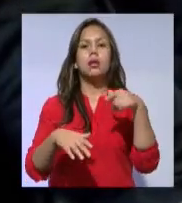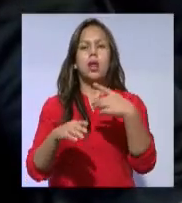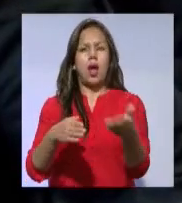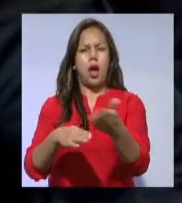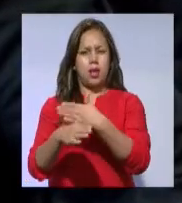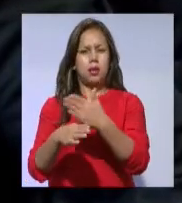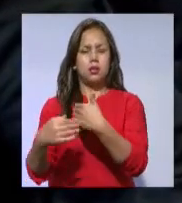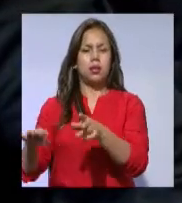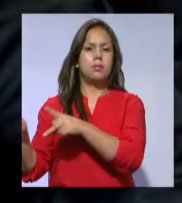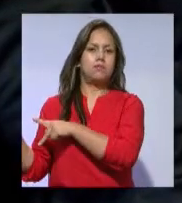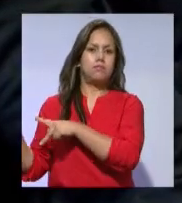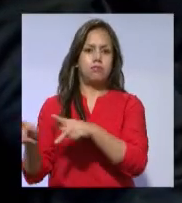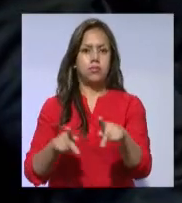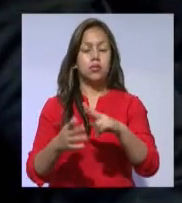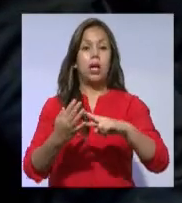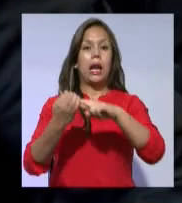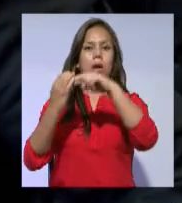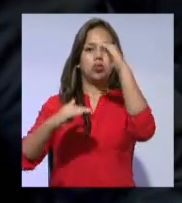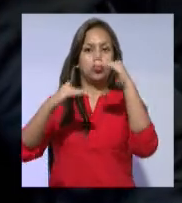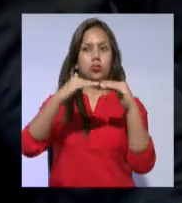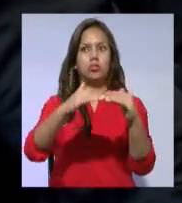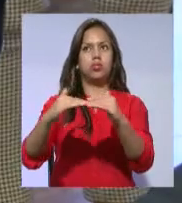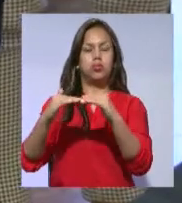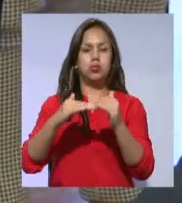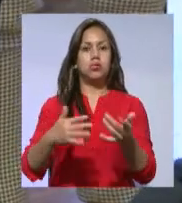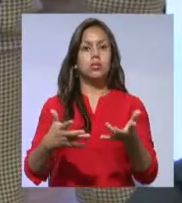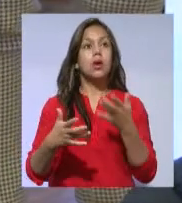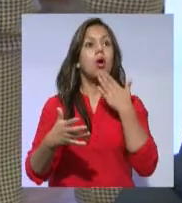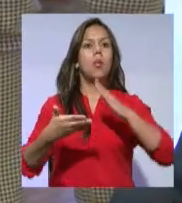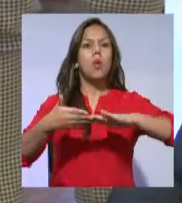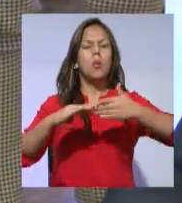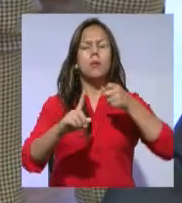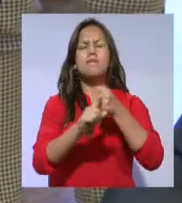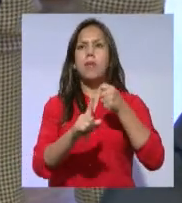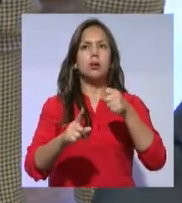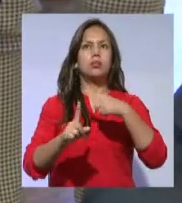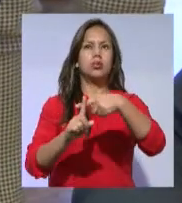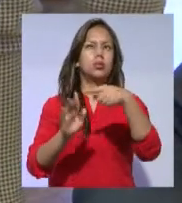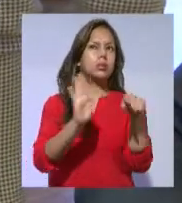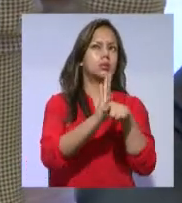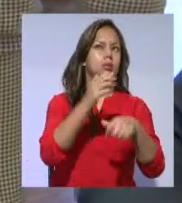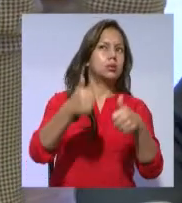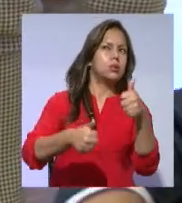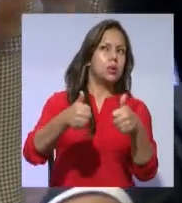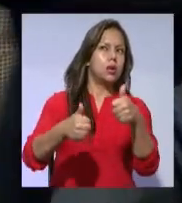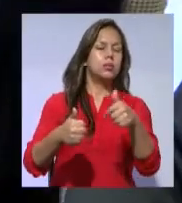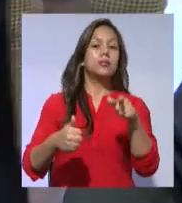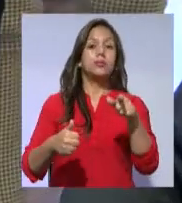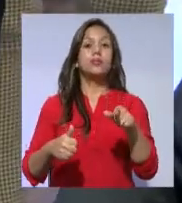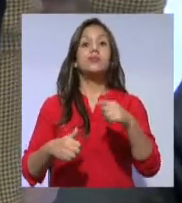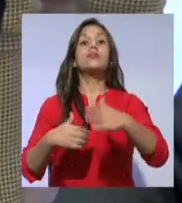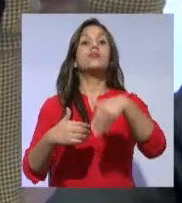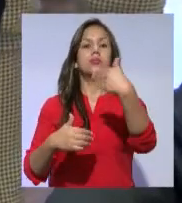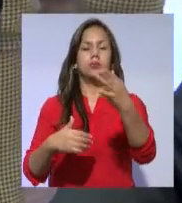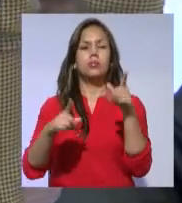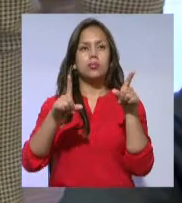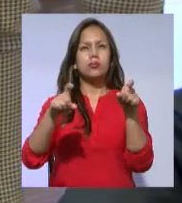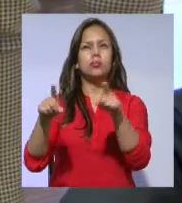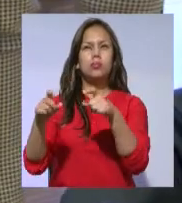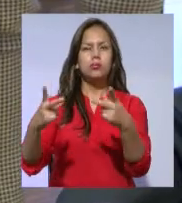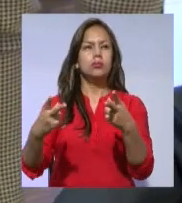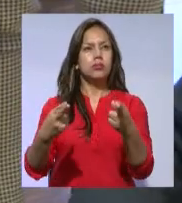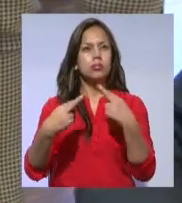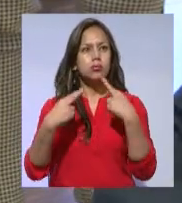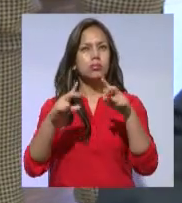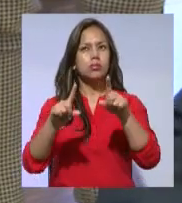redistribución de los recursos en las comunidades de influencia a las 18 horas habrá una plenaria de preguntas y respuestas sobre el